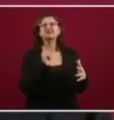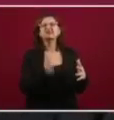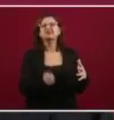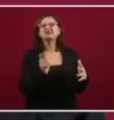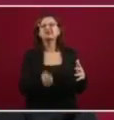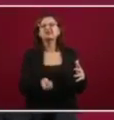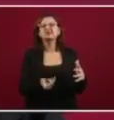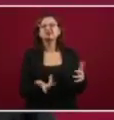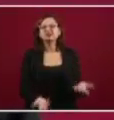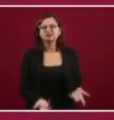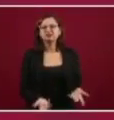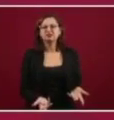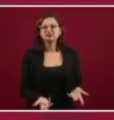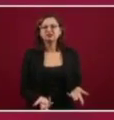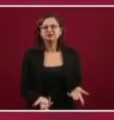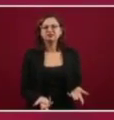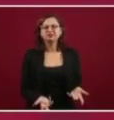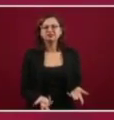de